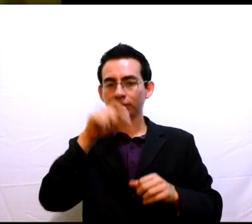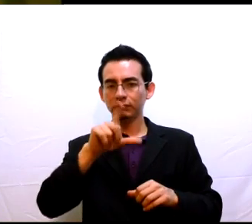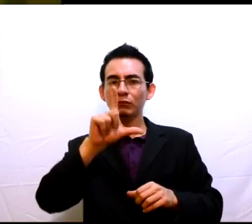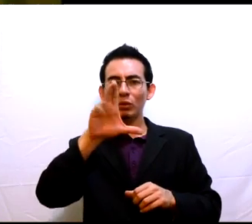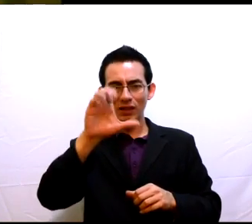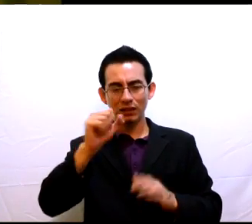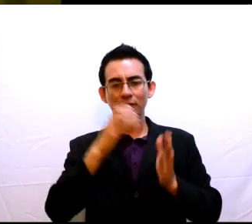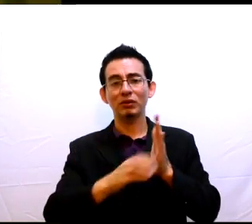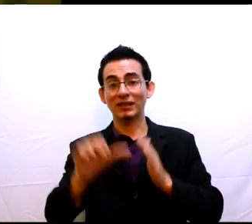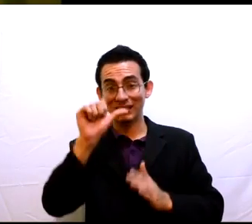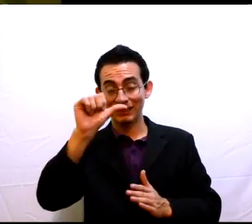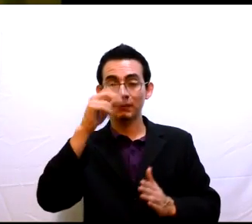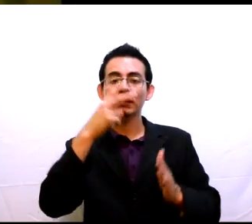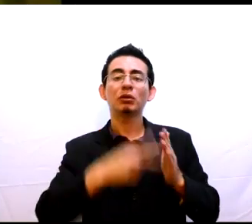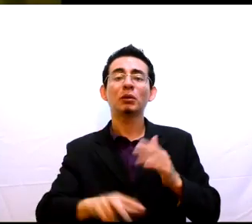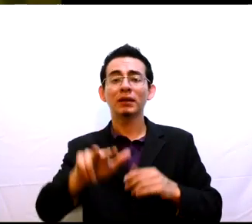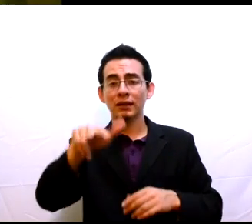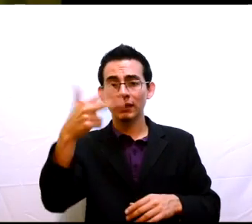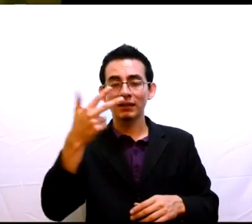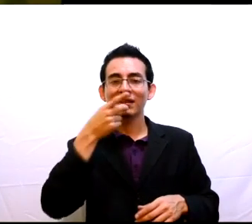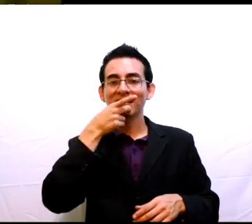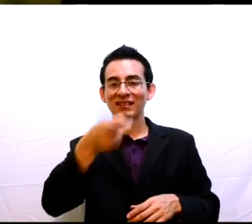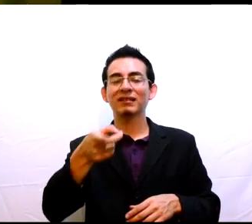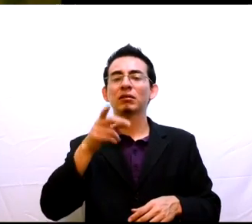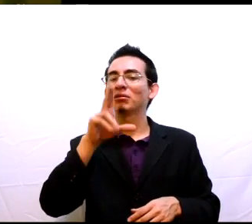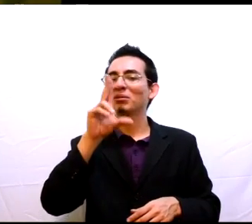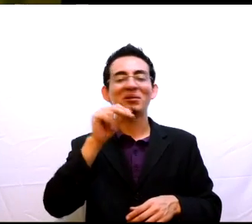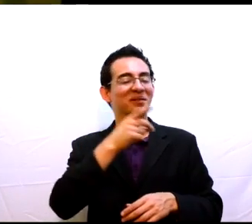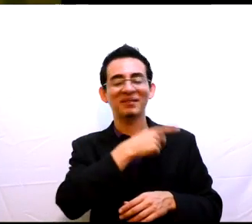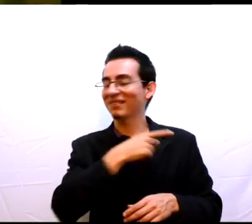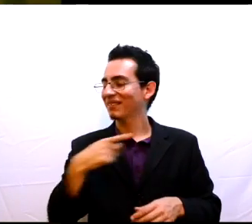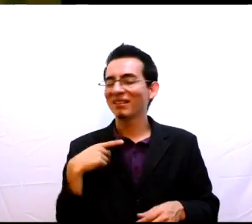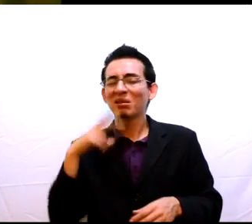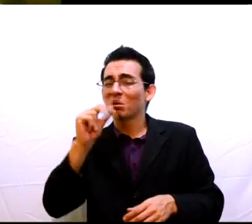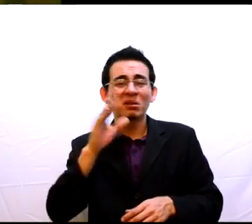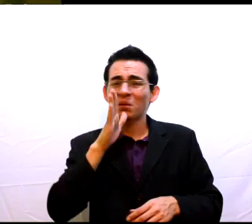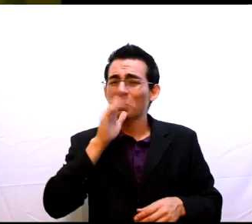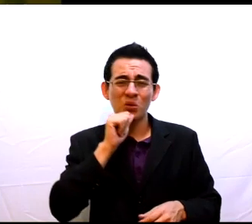13 ningún siervo puede servir a dos señores